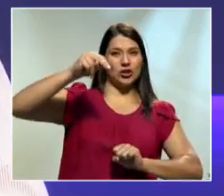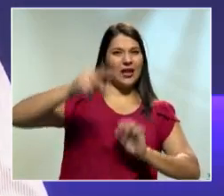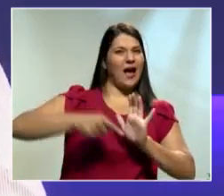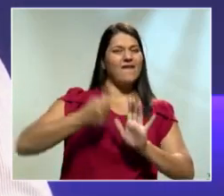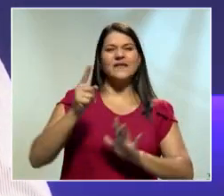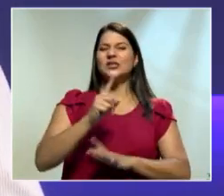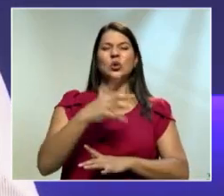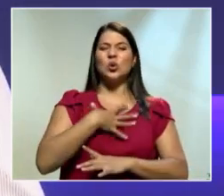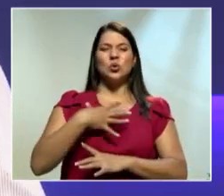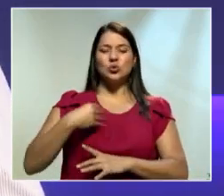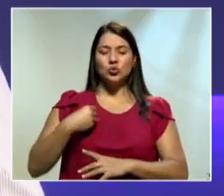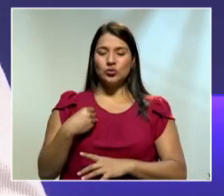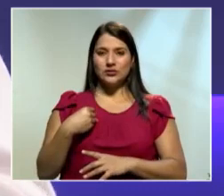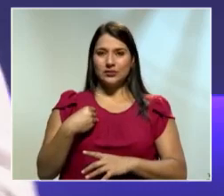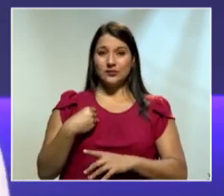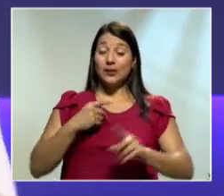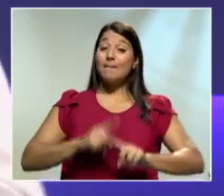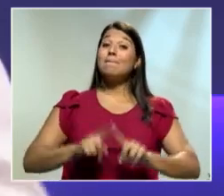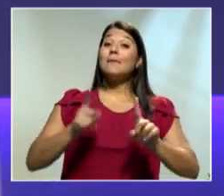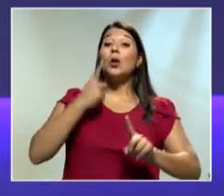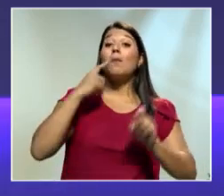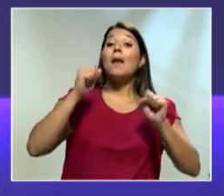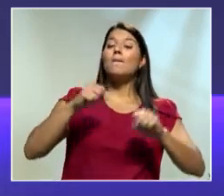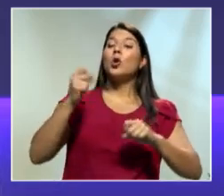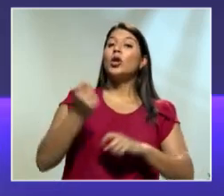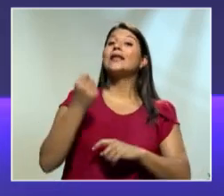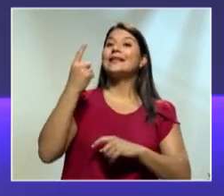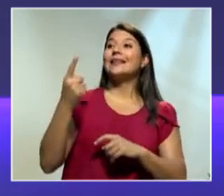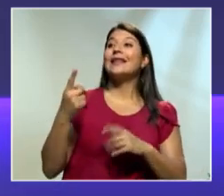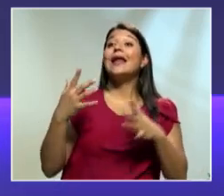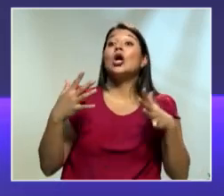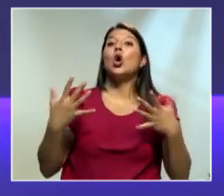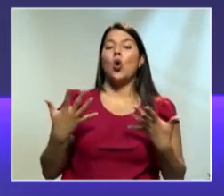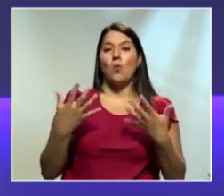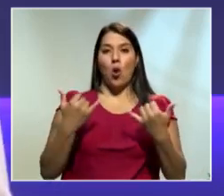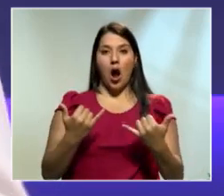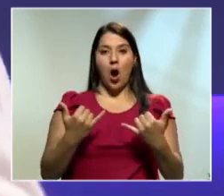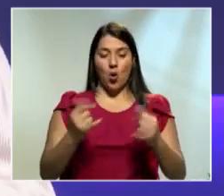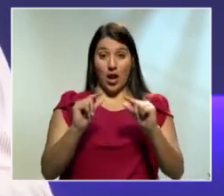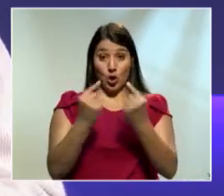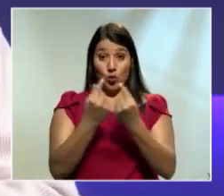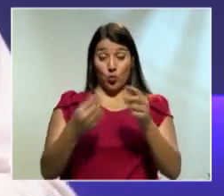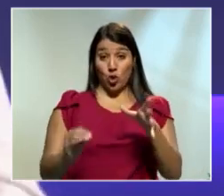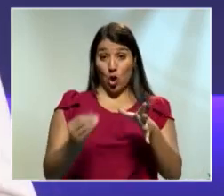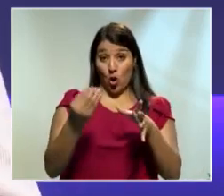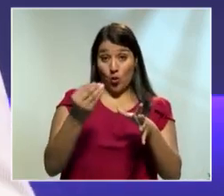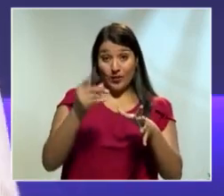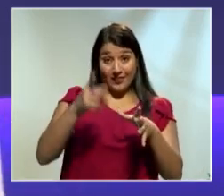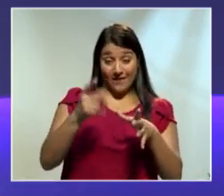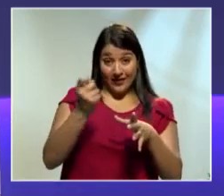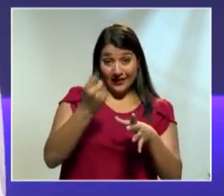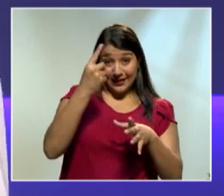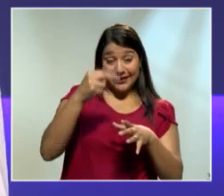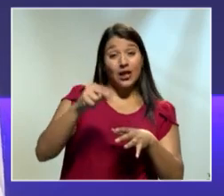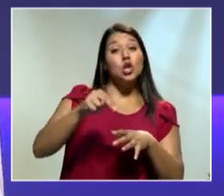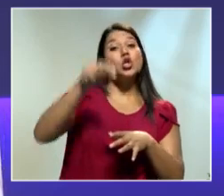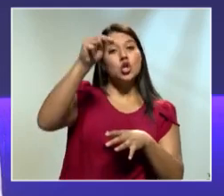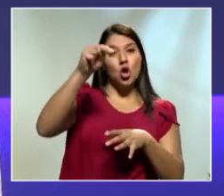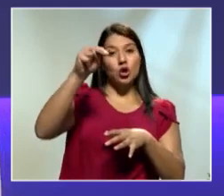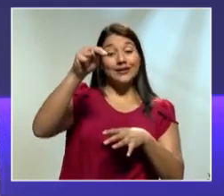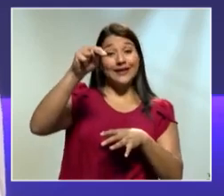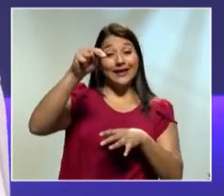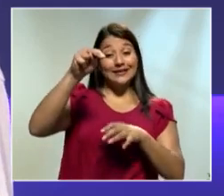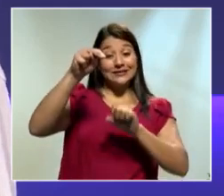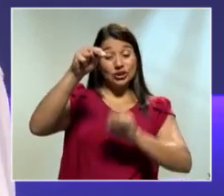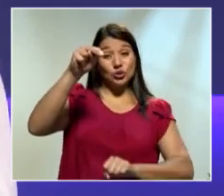Pero creo que para entender un poco cómo se está dando este movimiento de juventud, de adolescentes, es necesario comprender que el norte percibe el cambio climático distinto a lo que